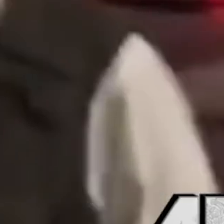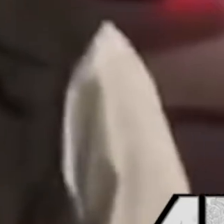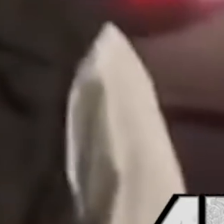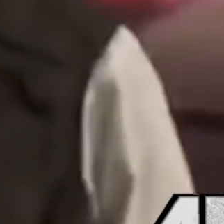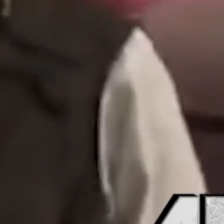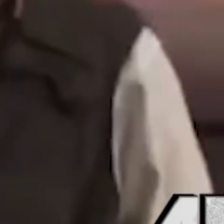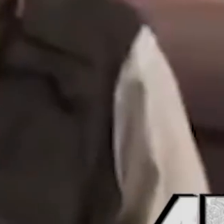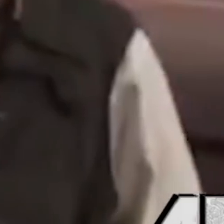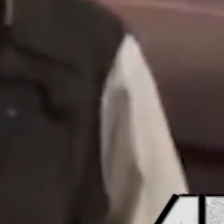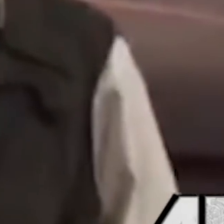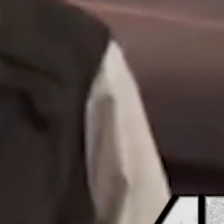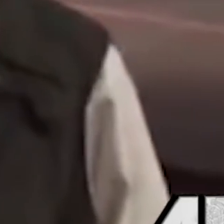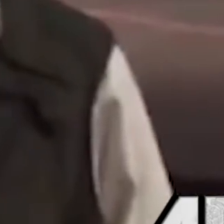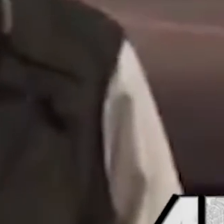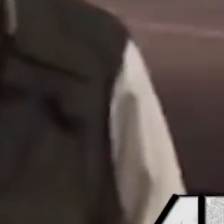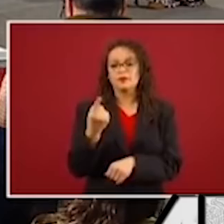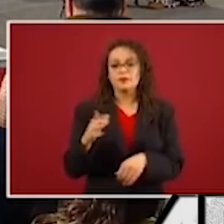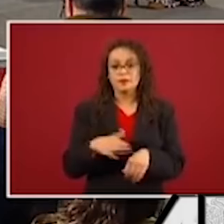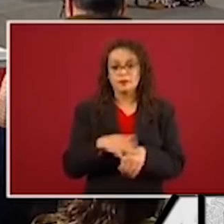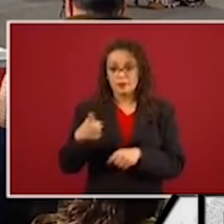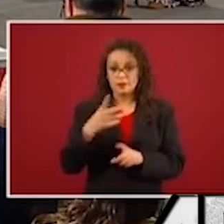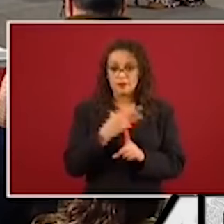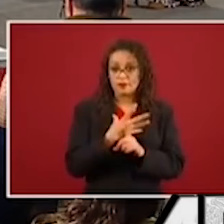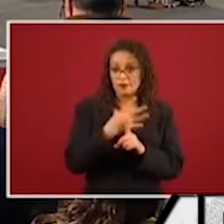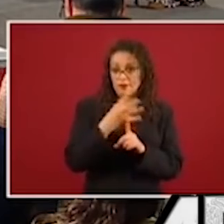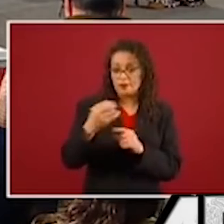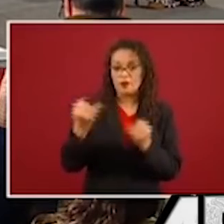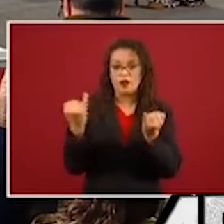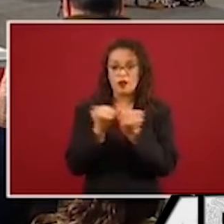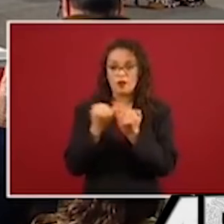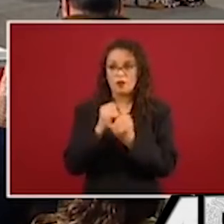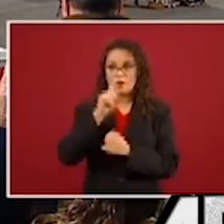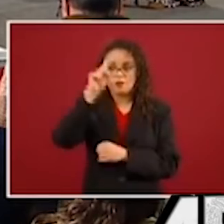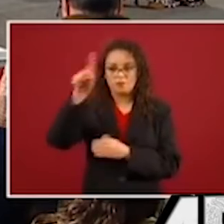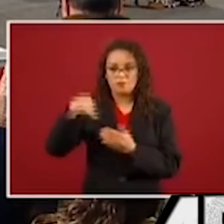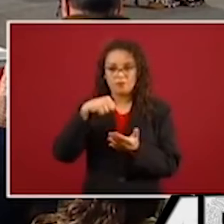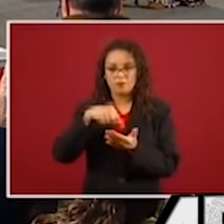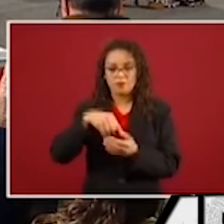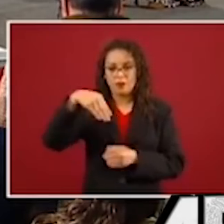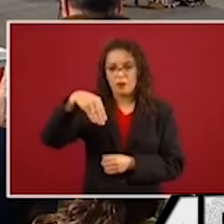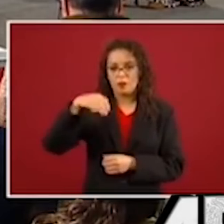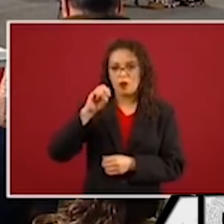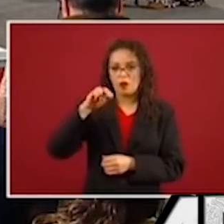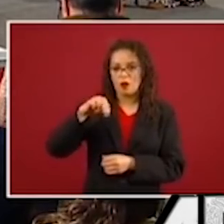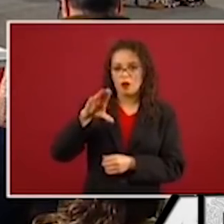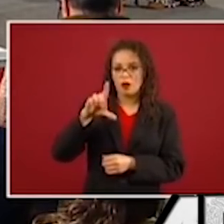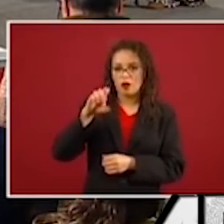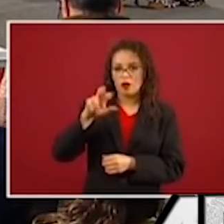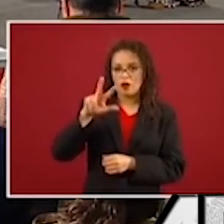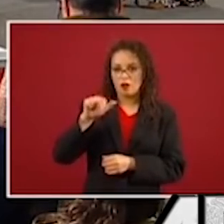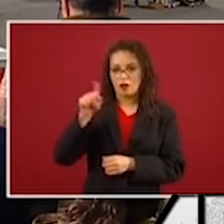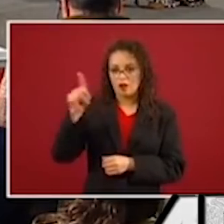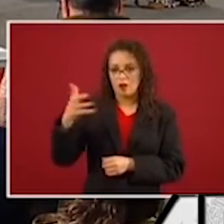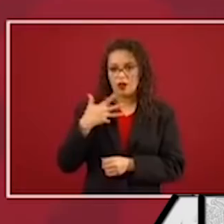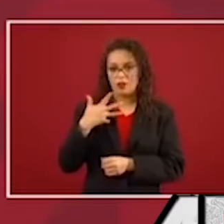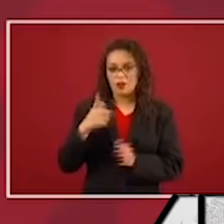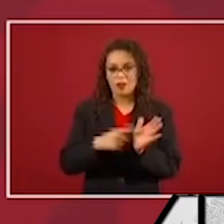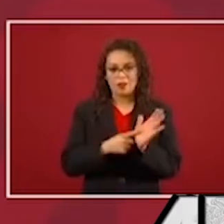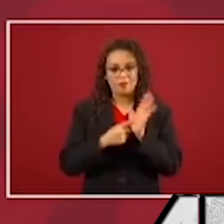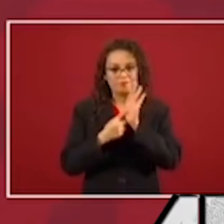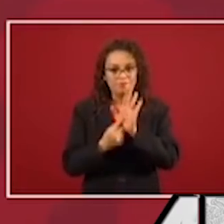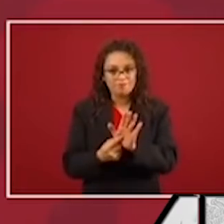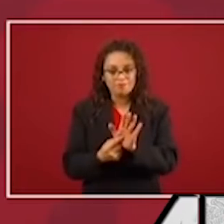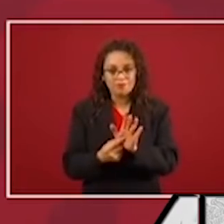medio Latin Oz, que al parecer la única razón de su existencia es para sacar notas en contra del presidente